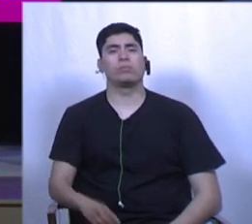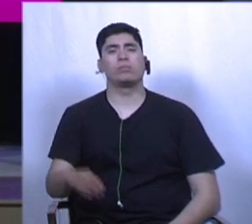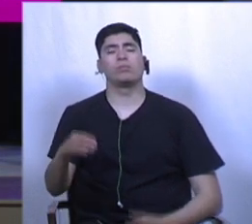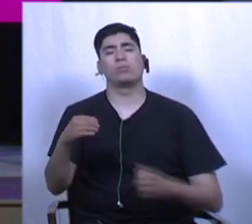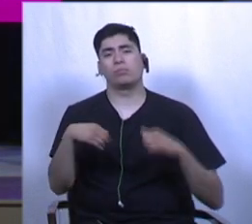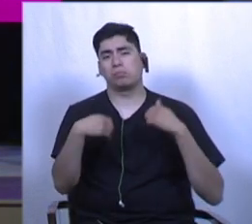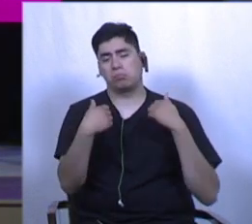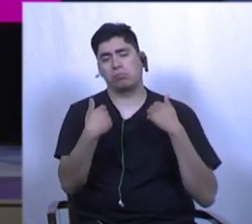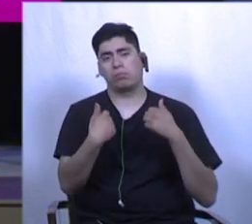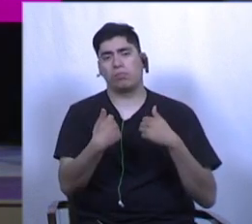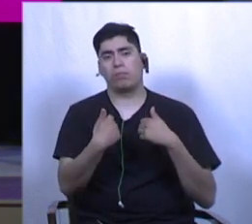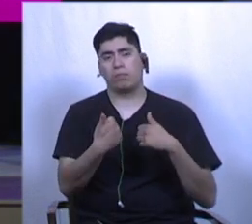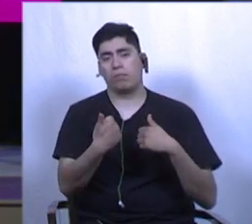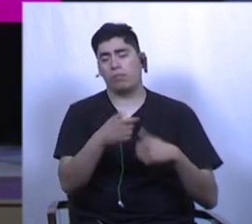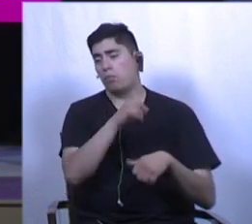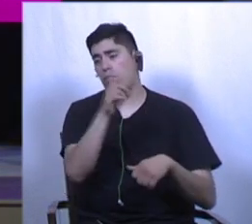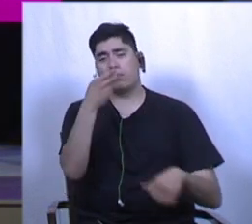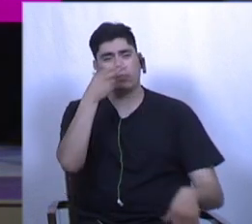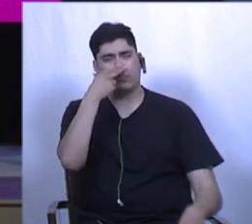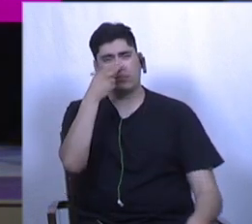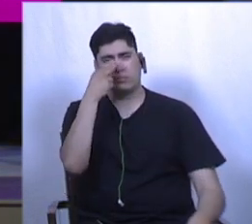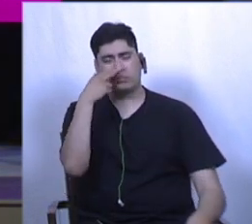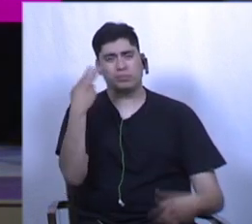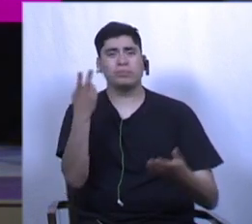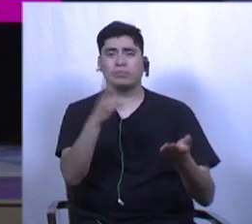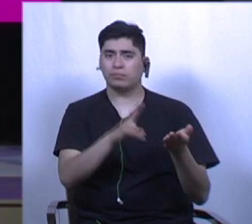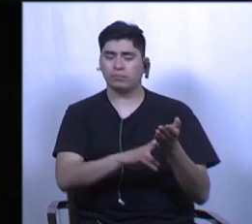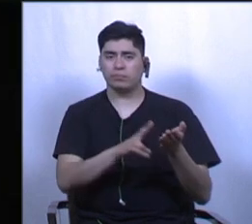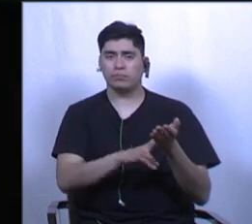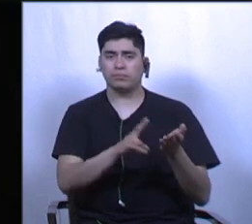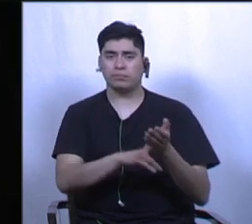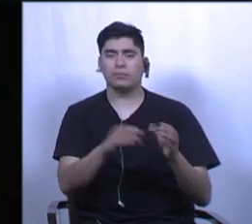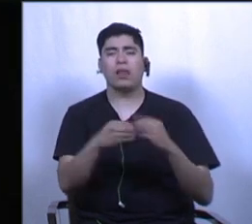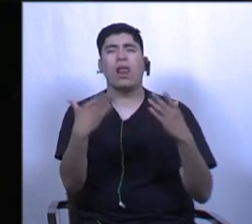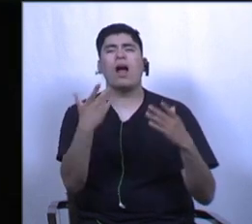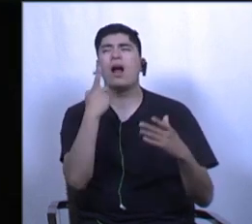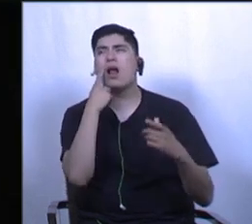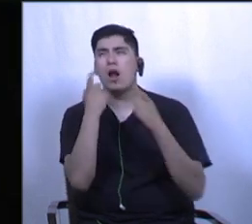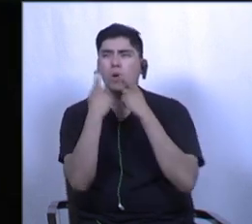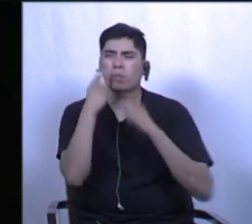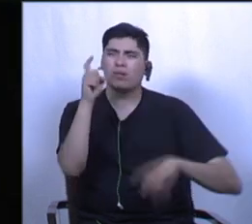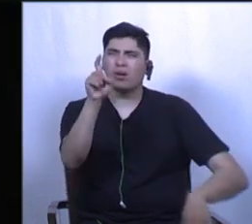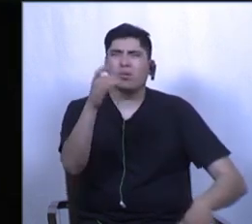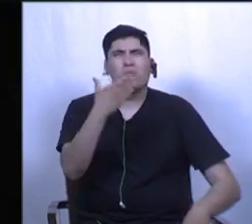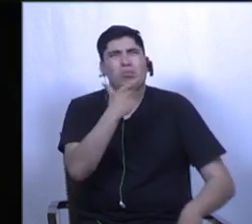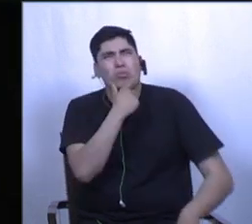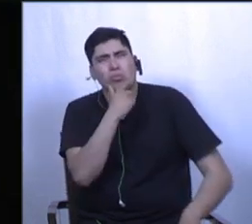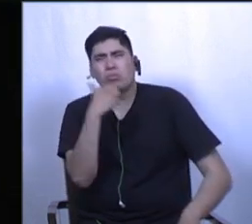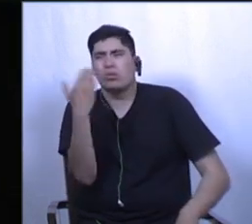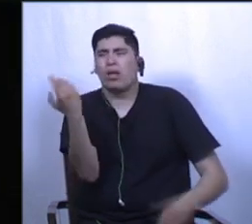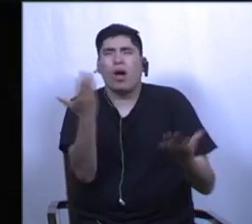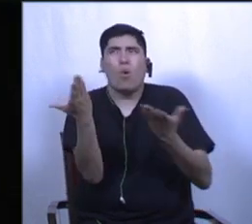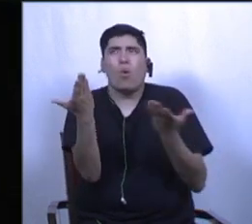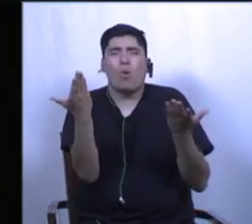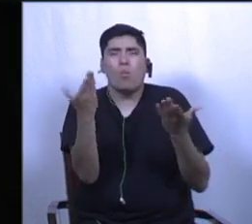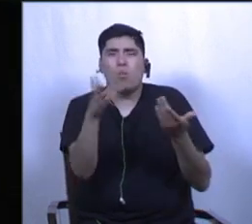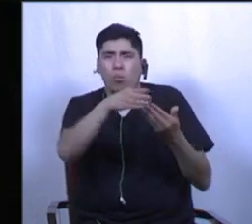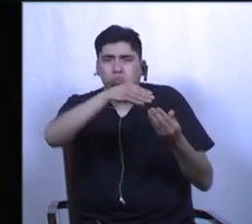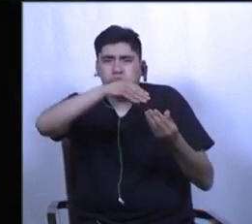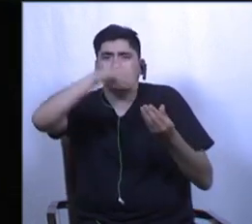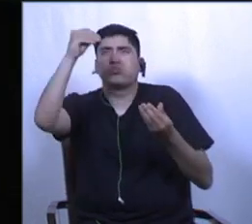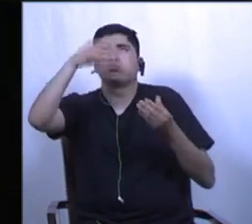en sí y su nombre se desconoce realmente. La gran pregunta es cómo llegan estos microbios a las nubes,